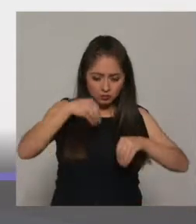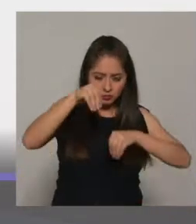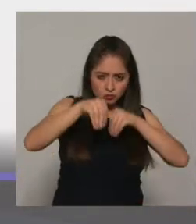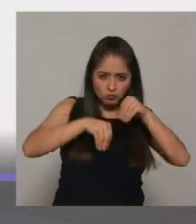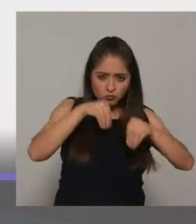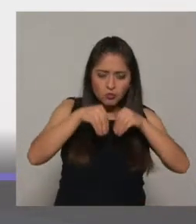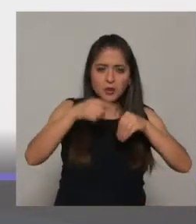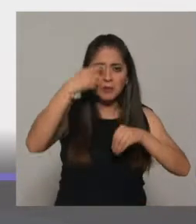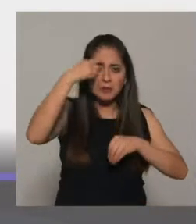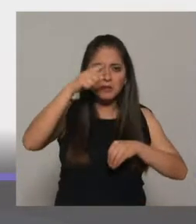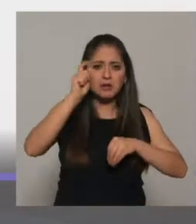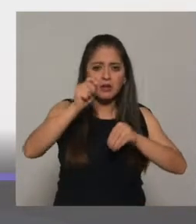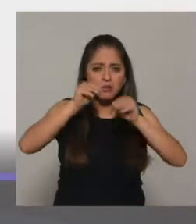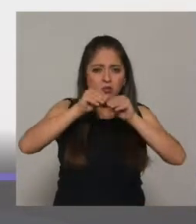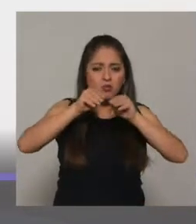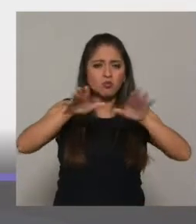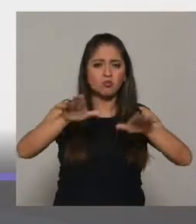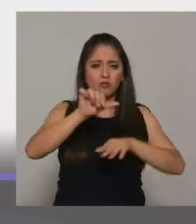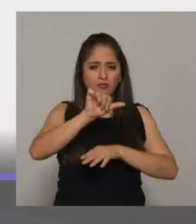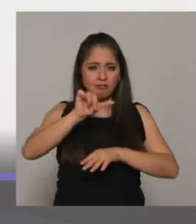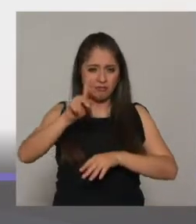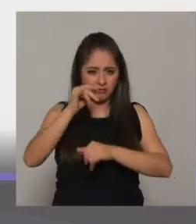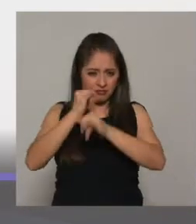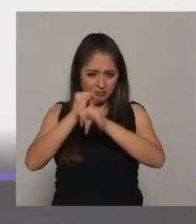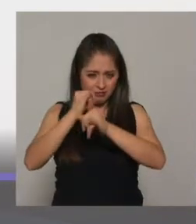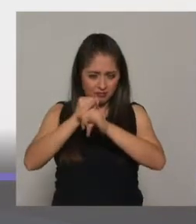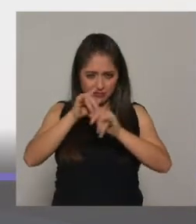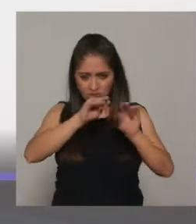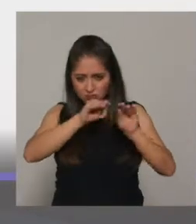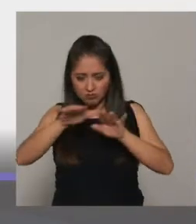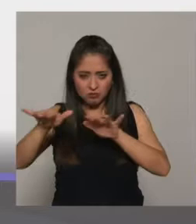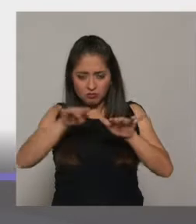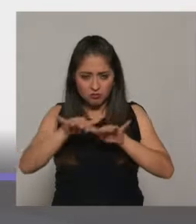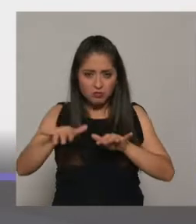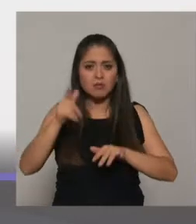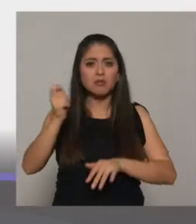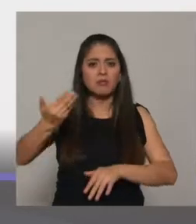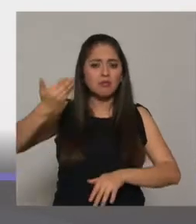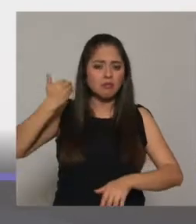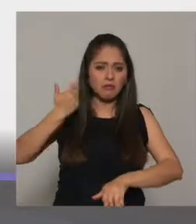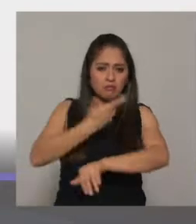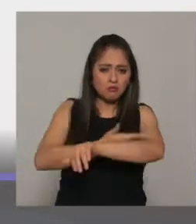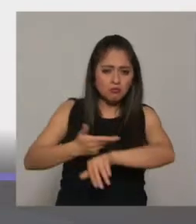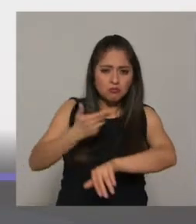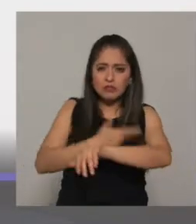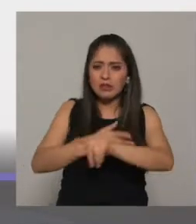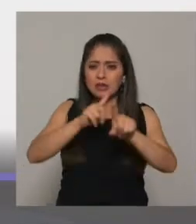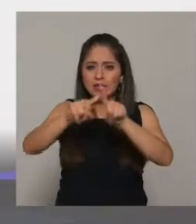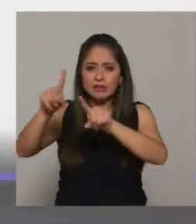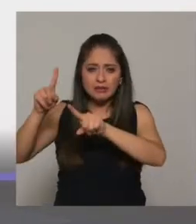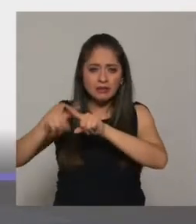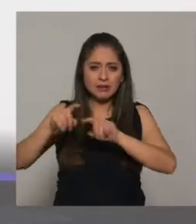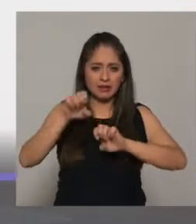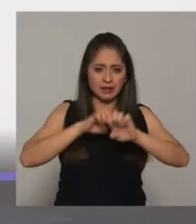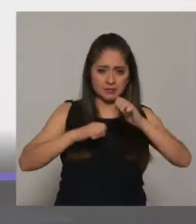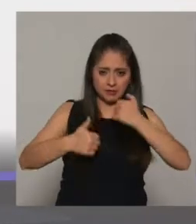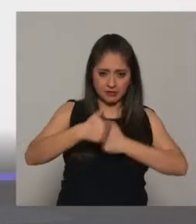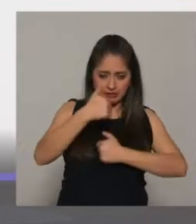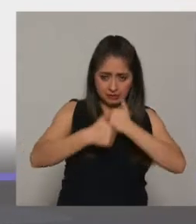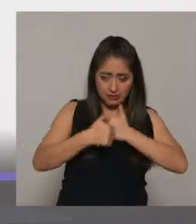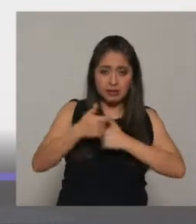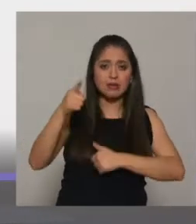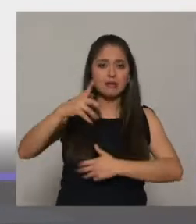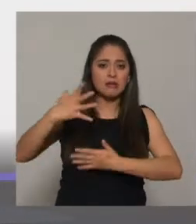la cual se hizo por parte del colegio una licitación y hubo varios concursantes. El ganador fue el Instituto